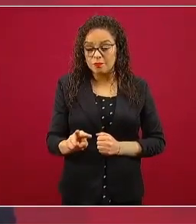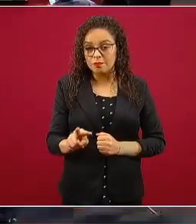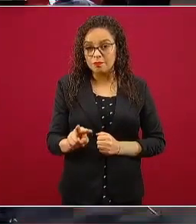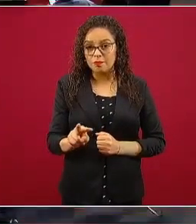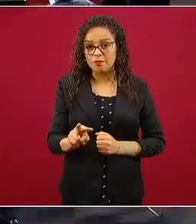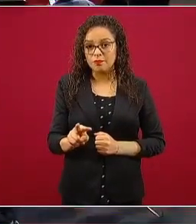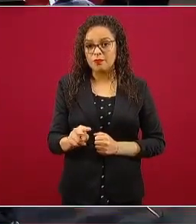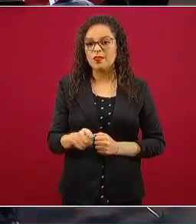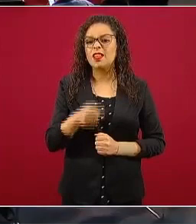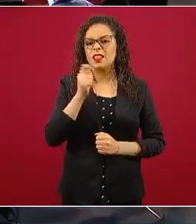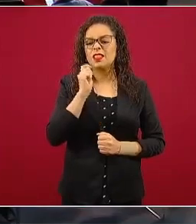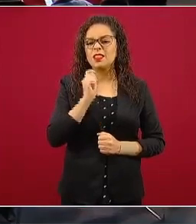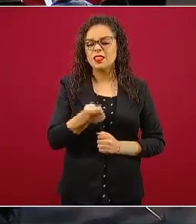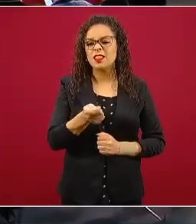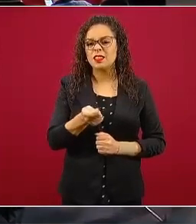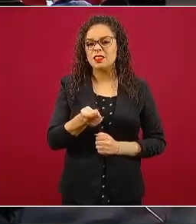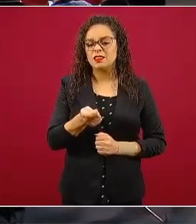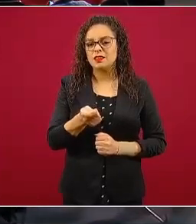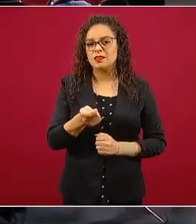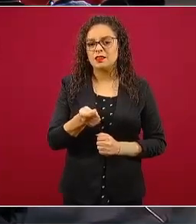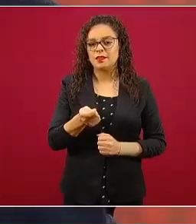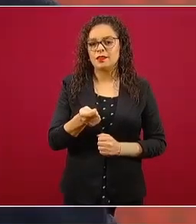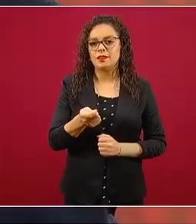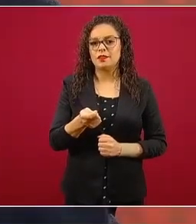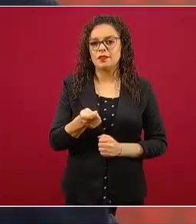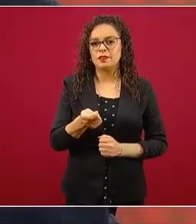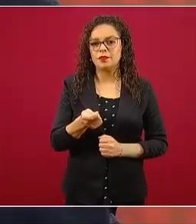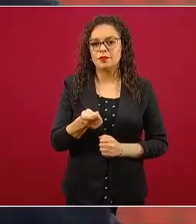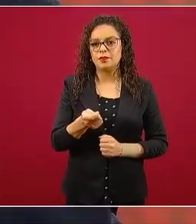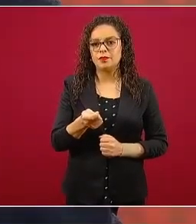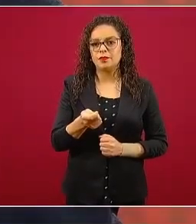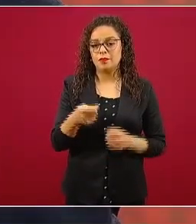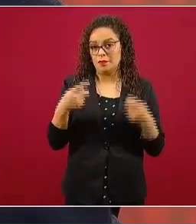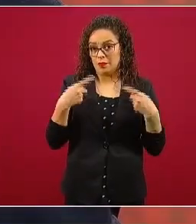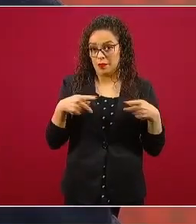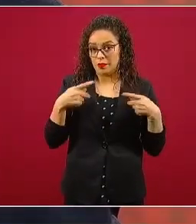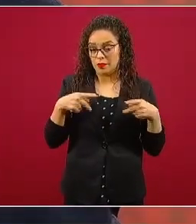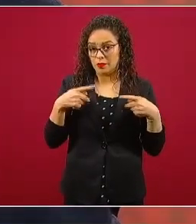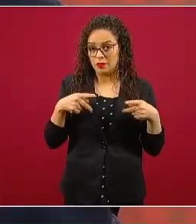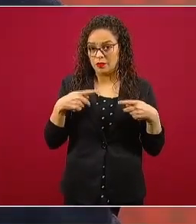la que tiene que